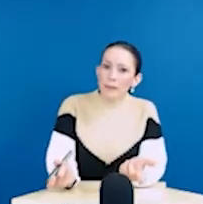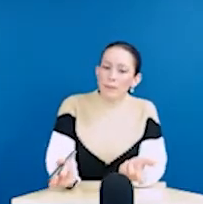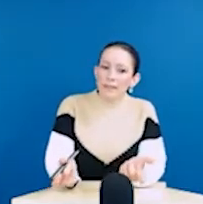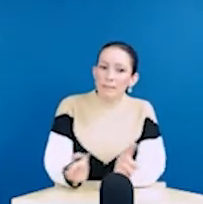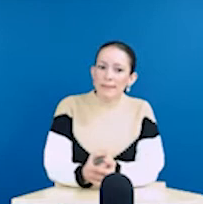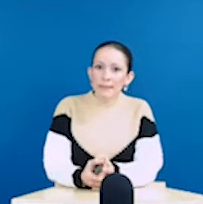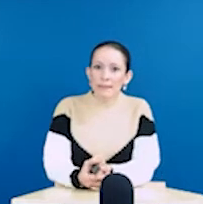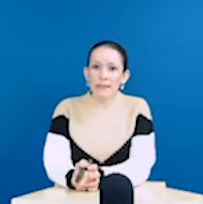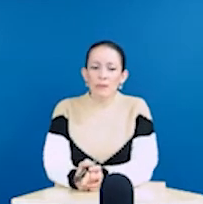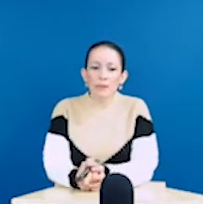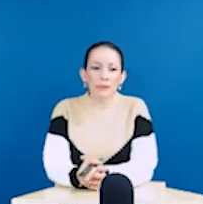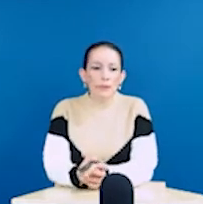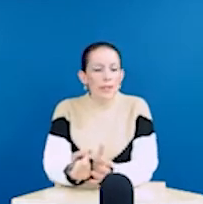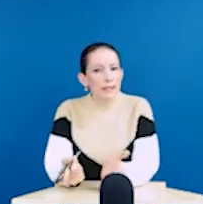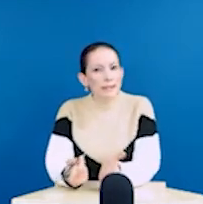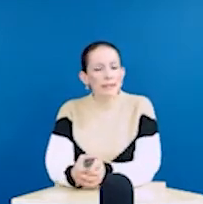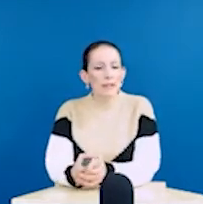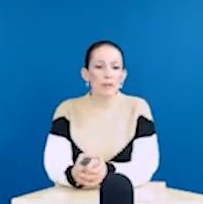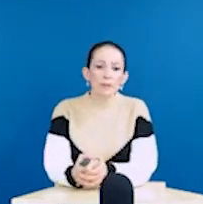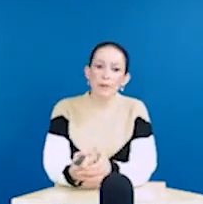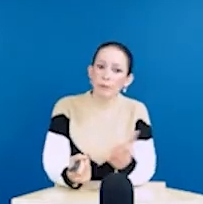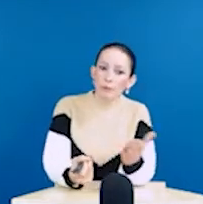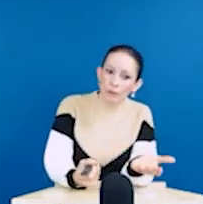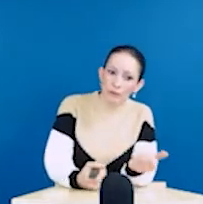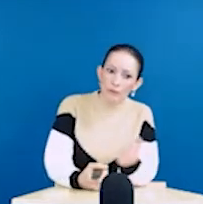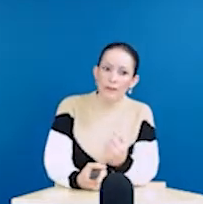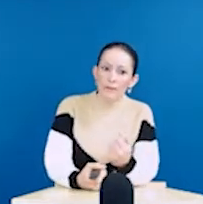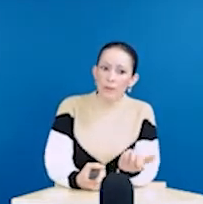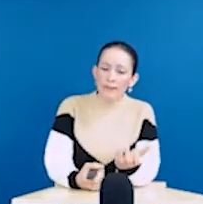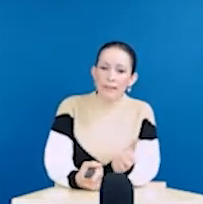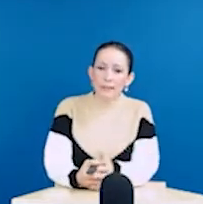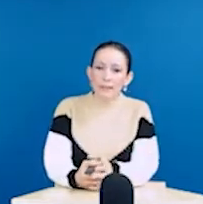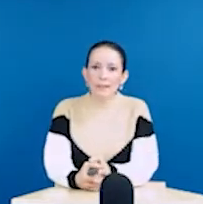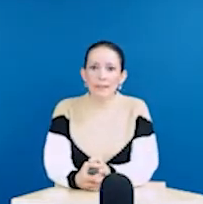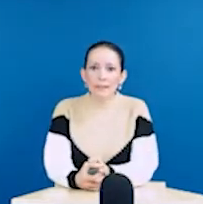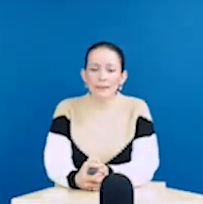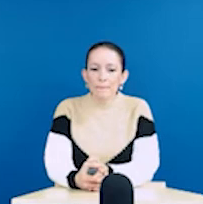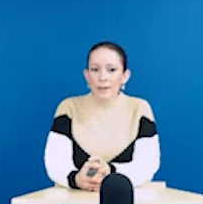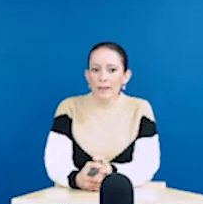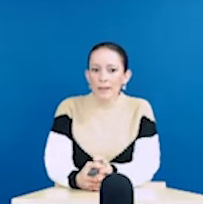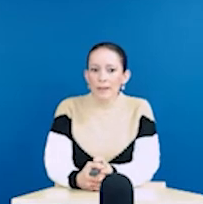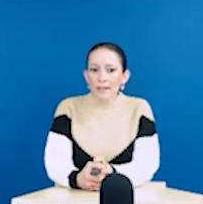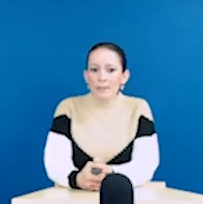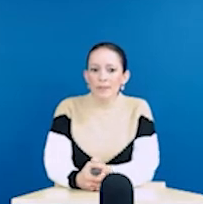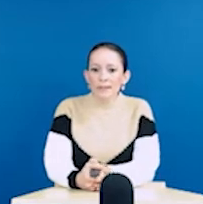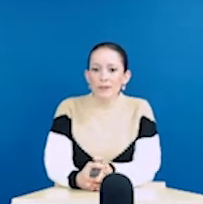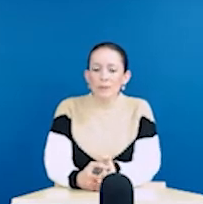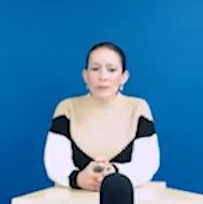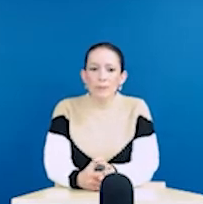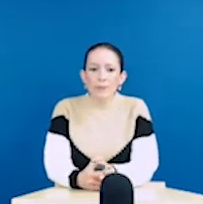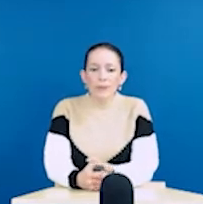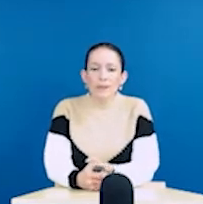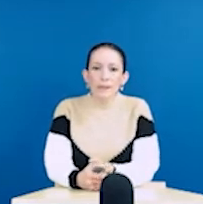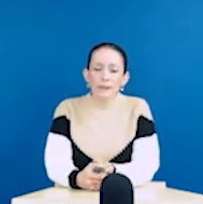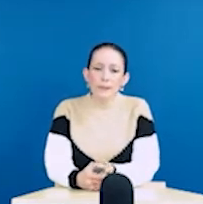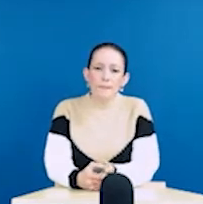cuando preguntamos a ese paciente de acuerdo a su diuresis, de acuerdo a su deposición, la frecuencia y características, tenemos que ser